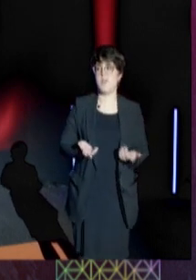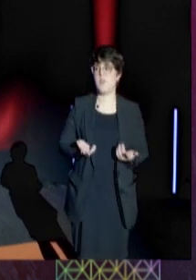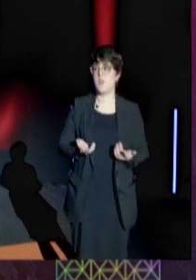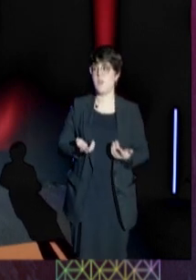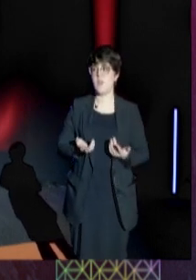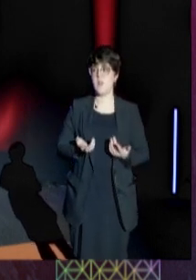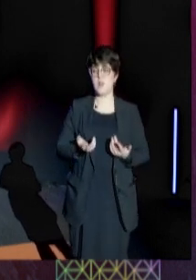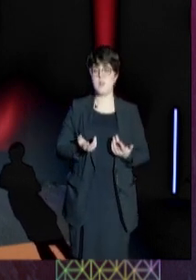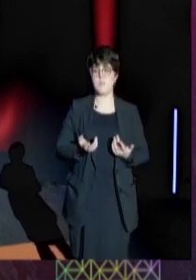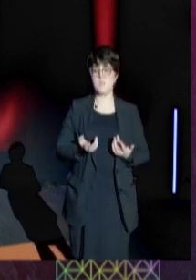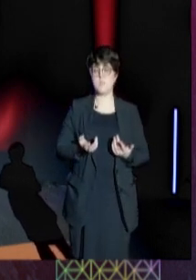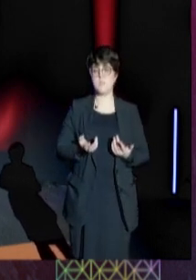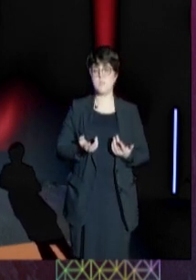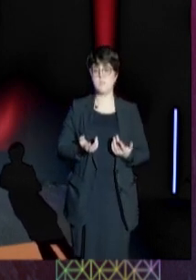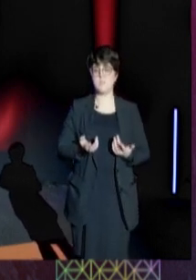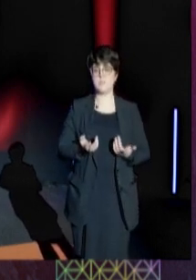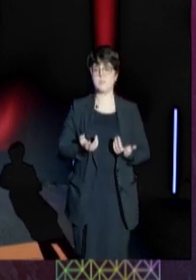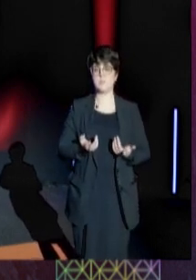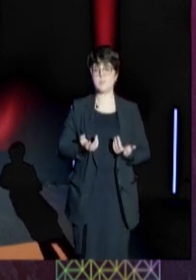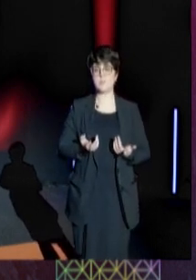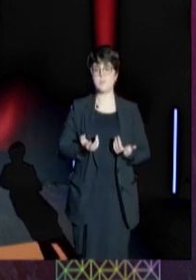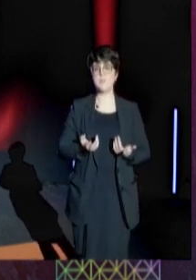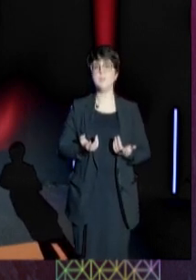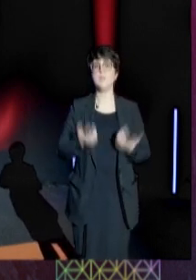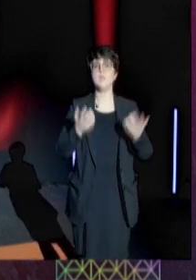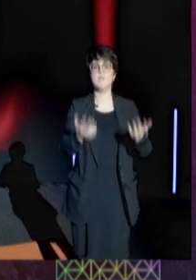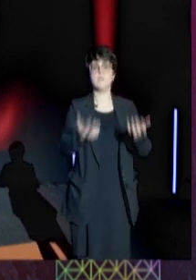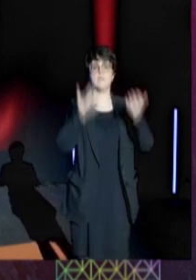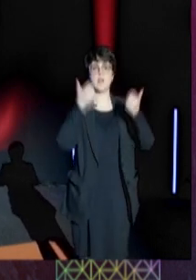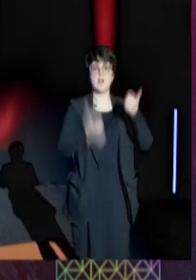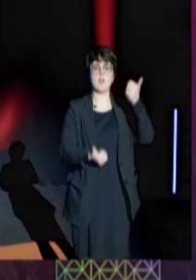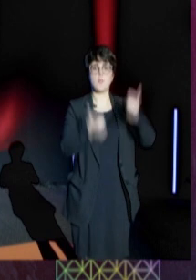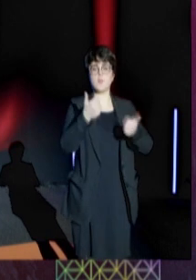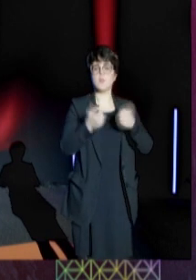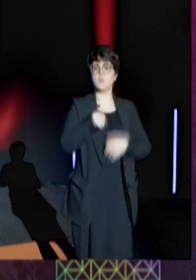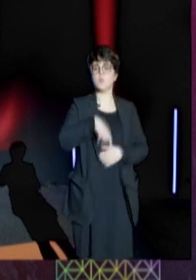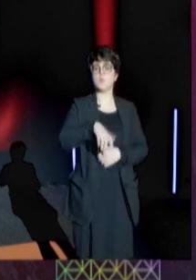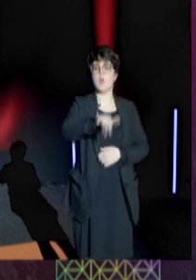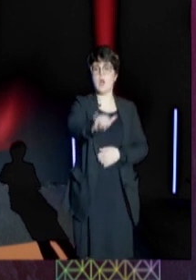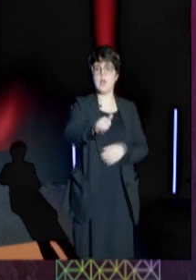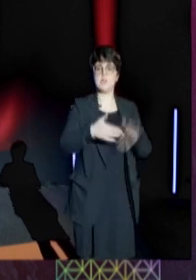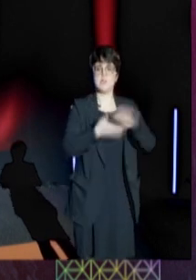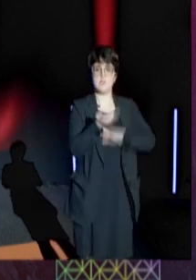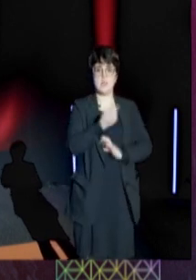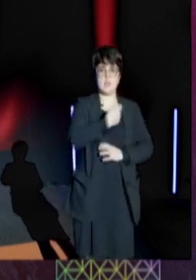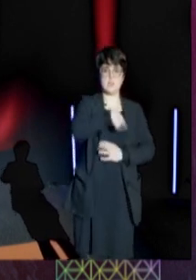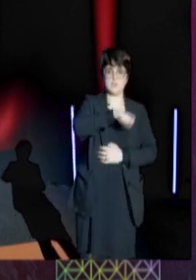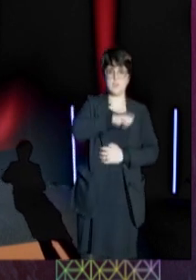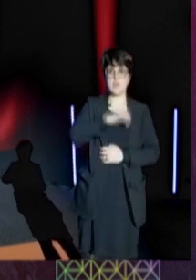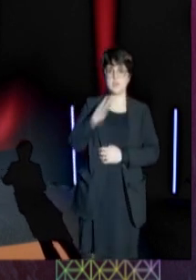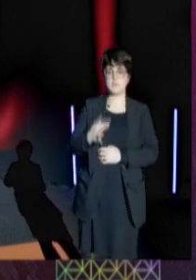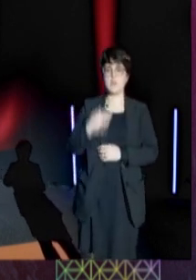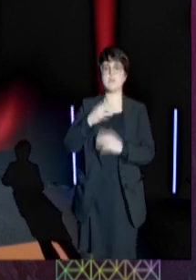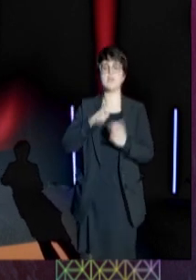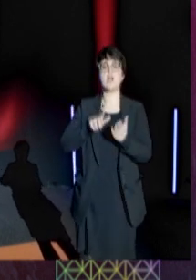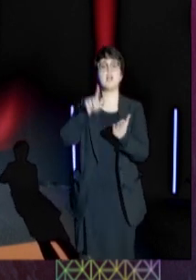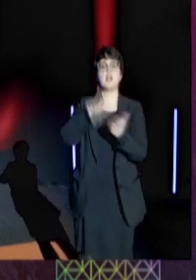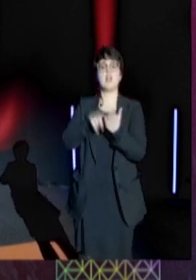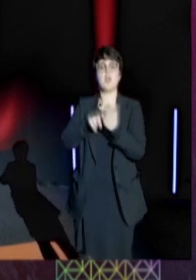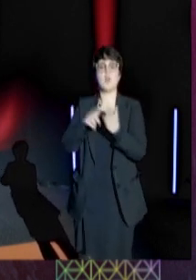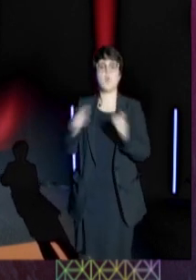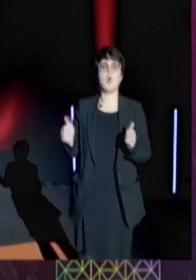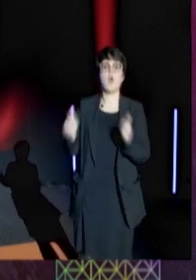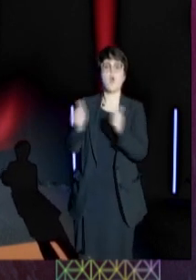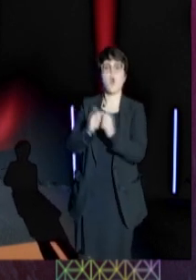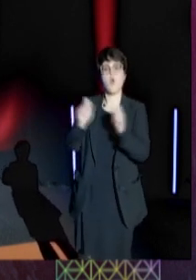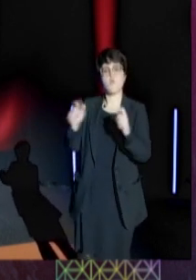es utilizar una una ventaja competitiva que tenemos que es el español y las lenguas oficiales cooficiales que tenemos